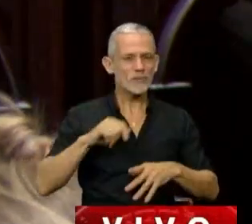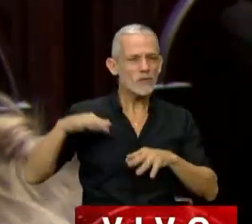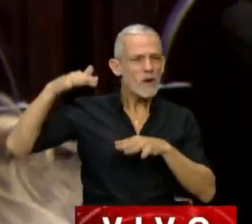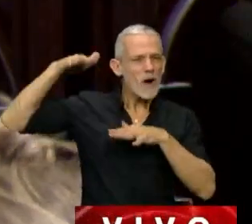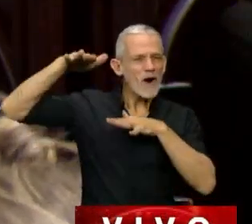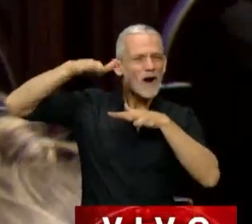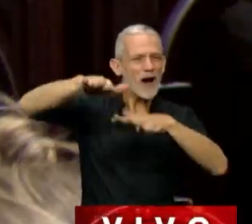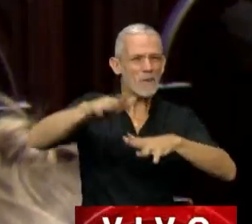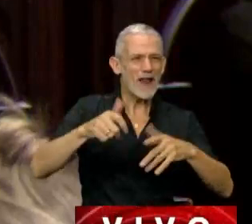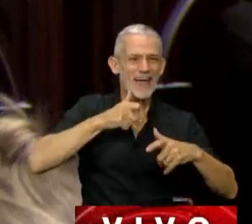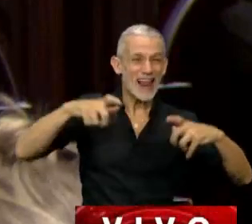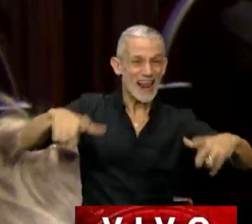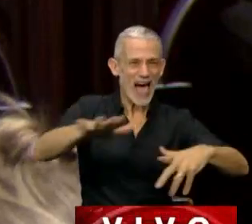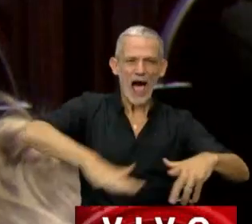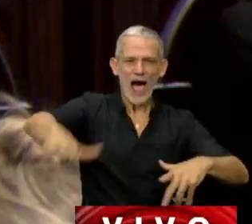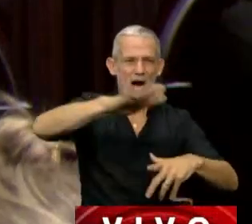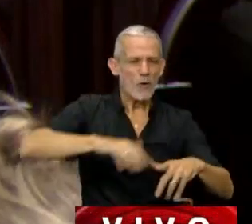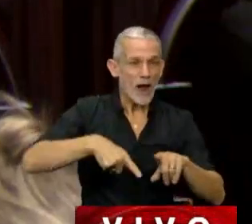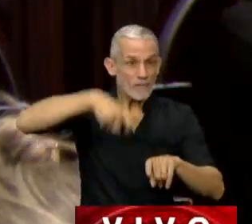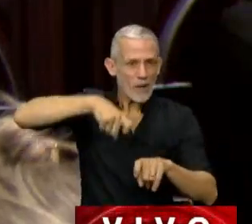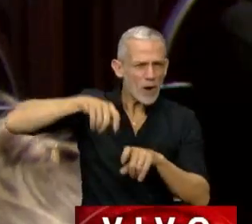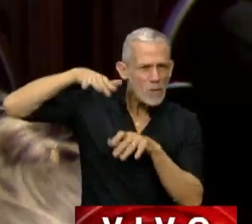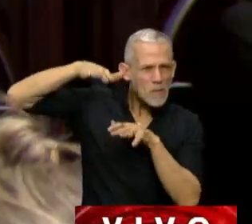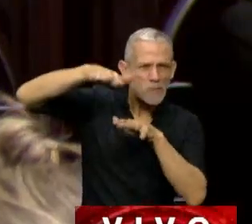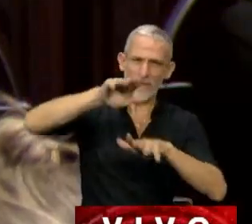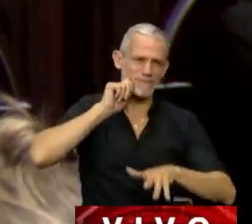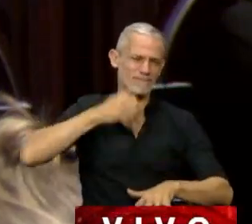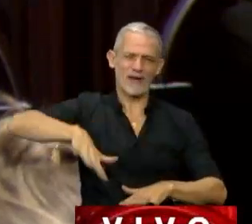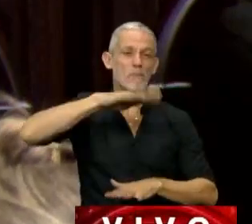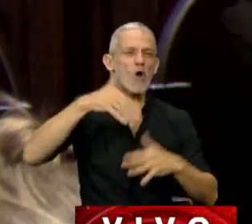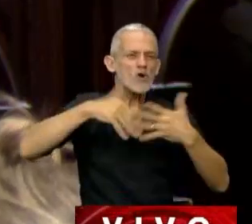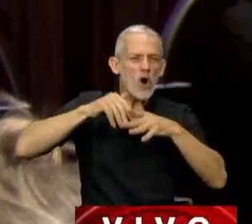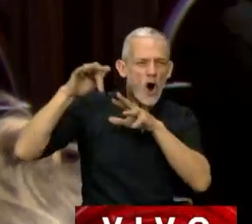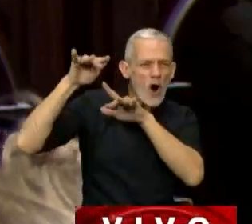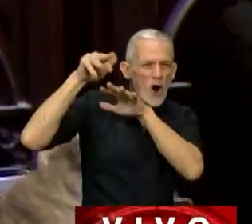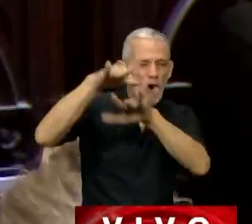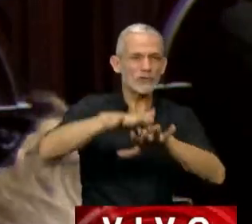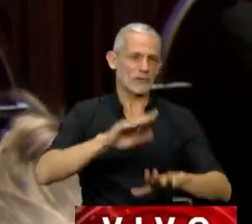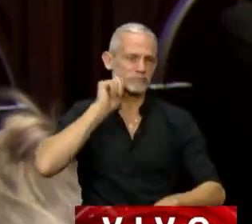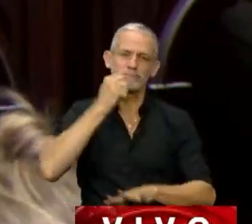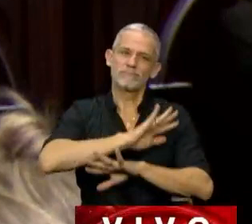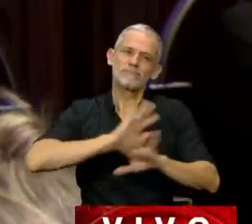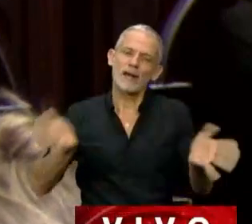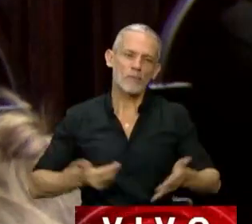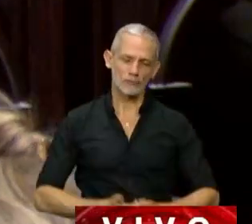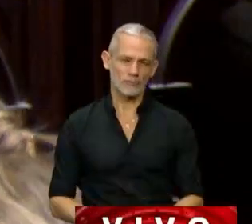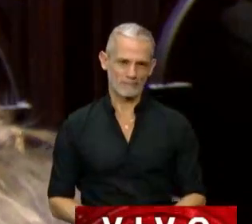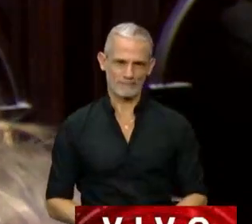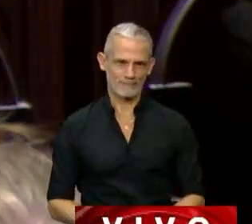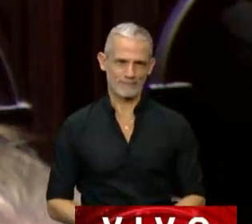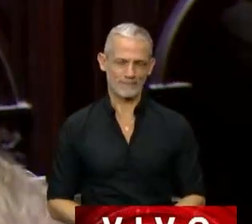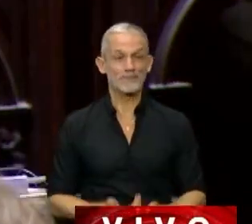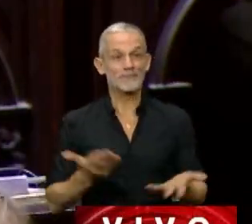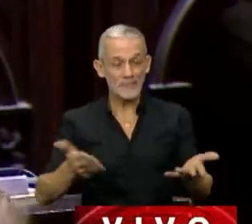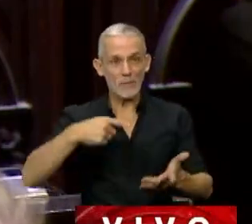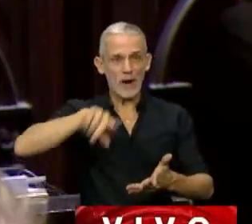sobrevuelan la laguna. Tienen que conocerlo, tienen que venir a Córdoba a conocer esta maravilla y este espectáculo natural.